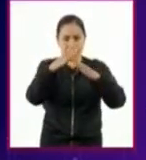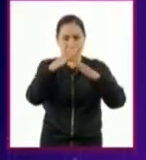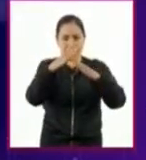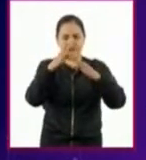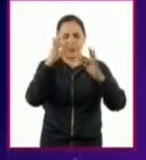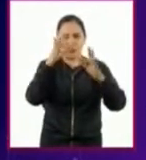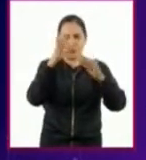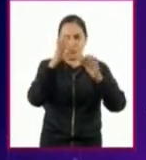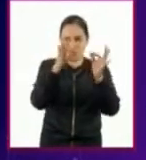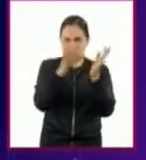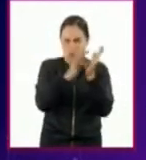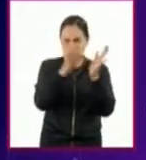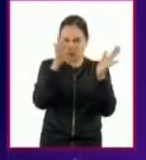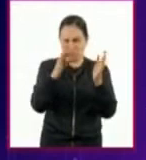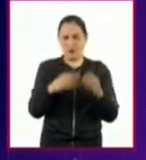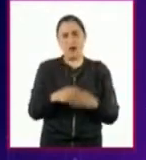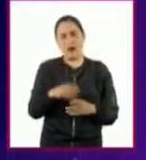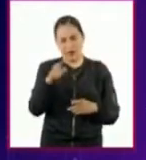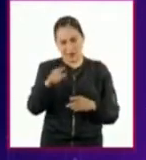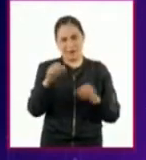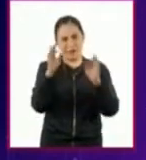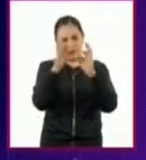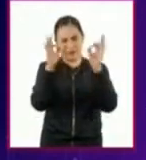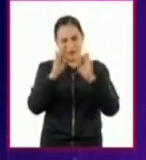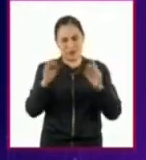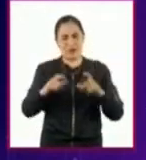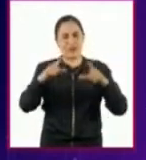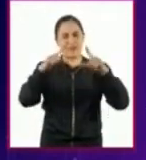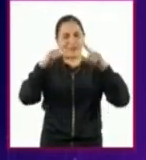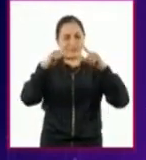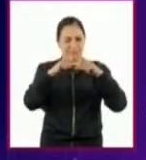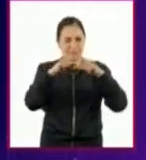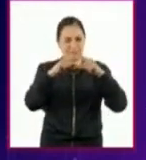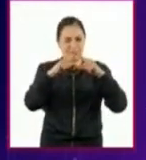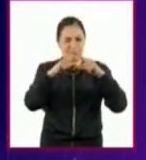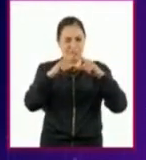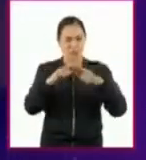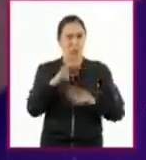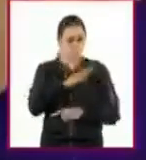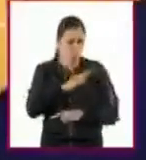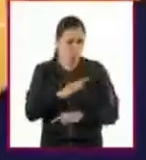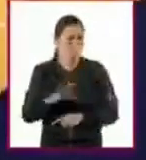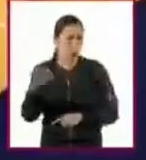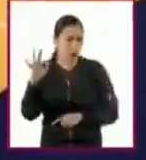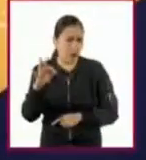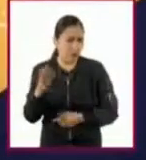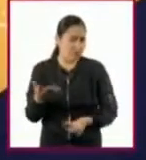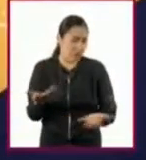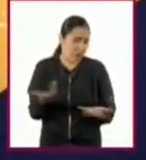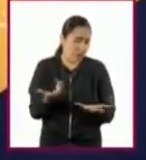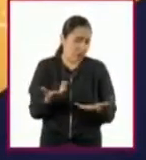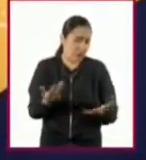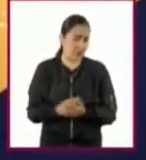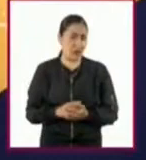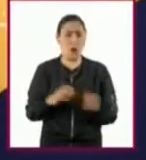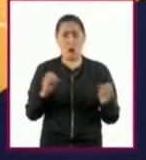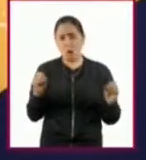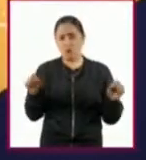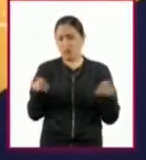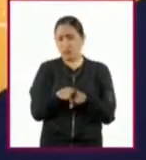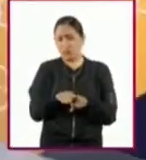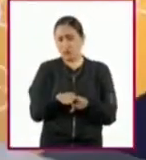para formar el triángulo. Con estas medidas y en ese orden, ¿se podrán formar diferentes triángulos o todos serán